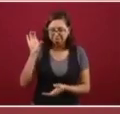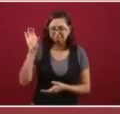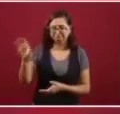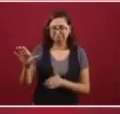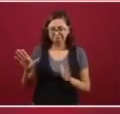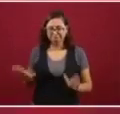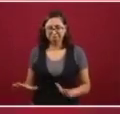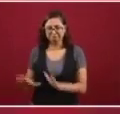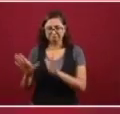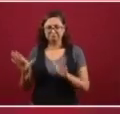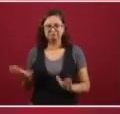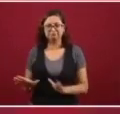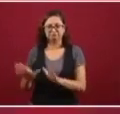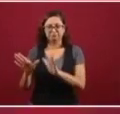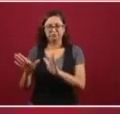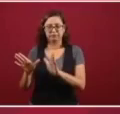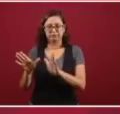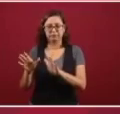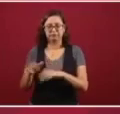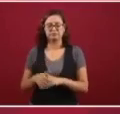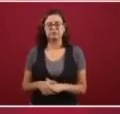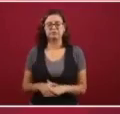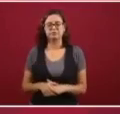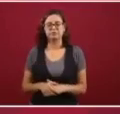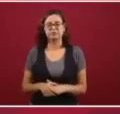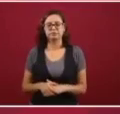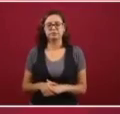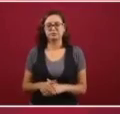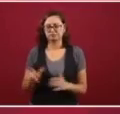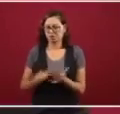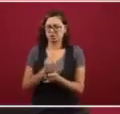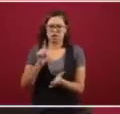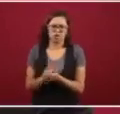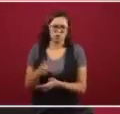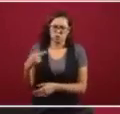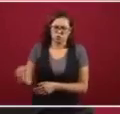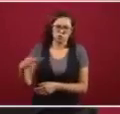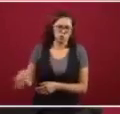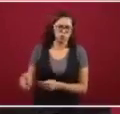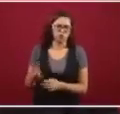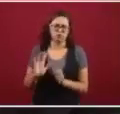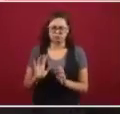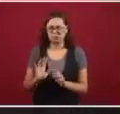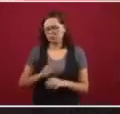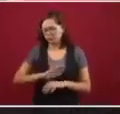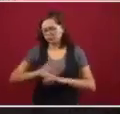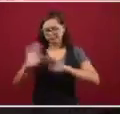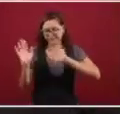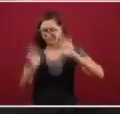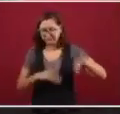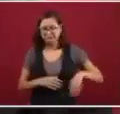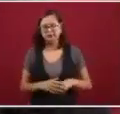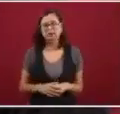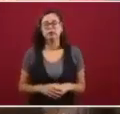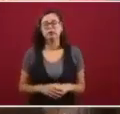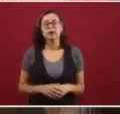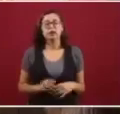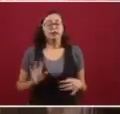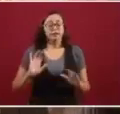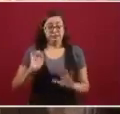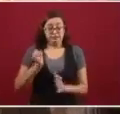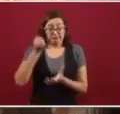parte de las participaciones que por ley les corresponden. Bueno, esas